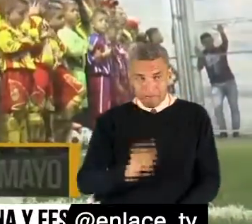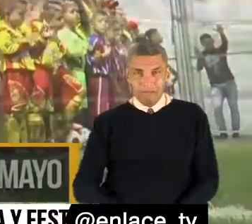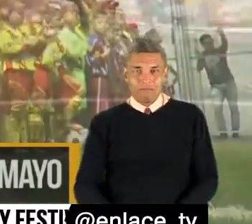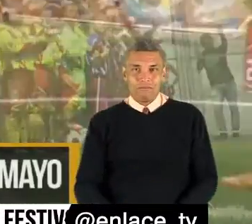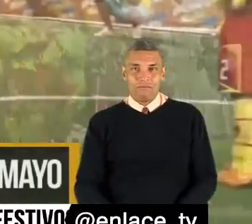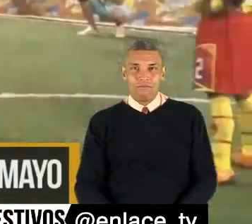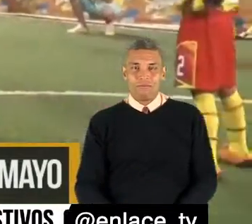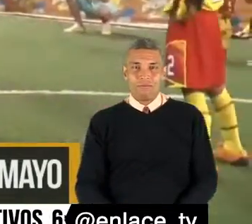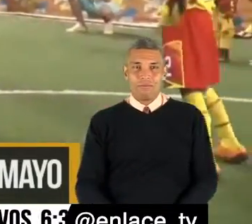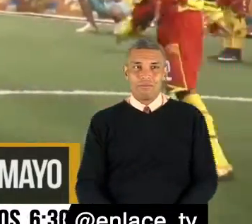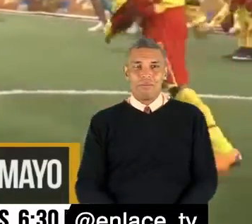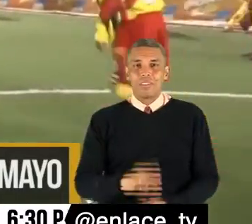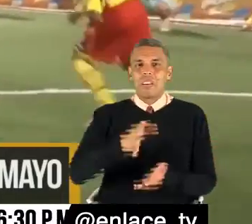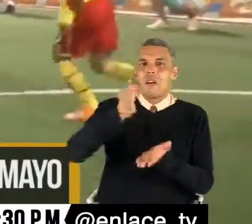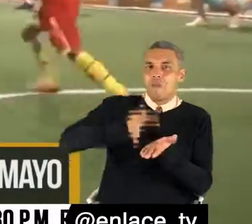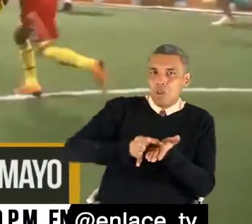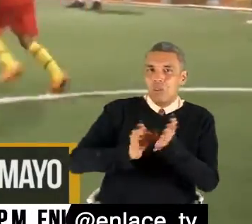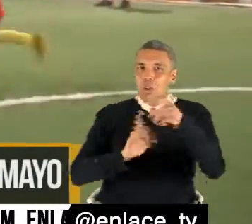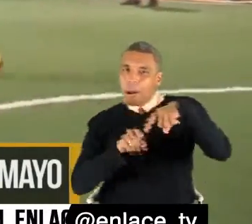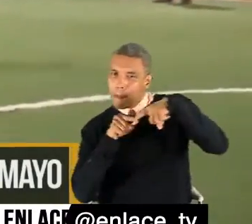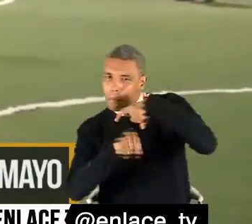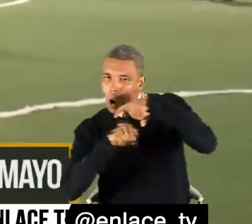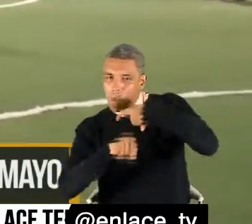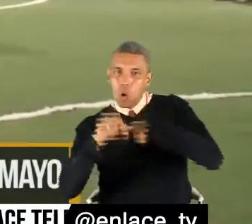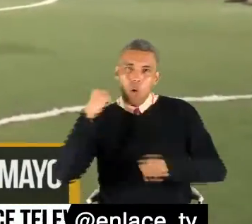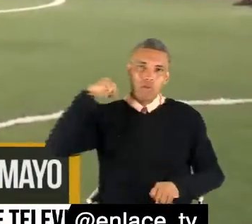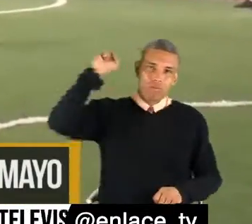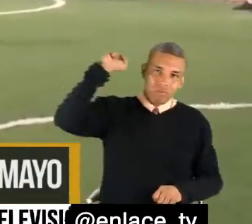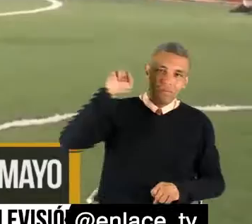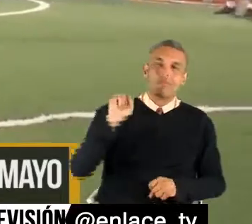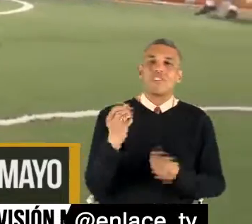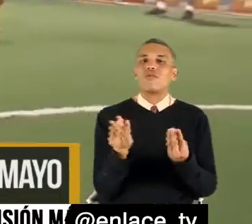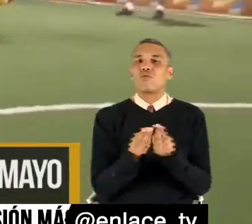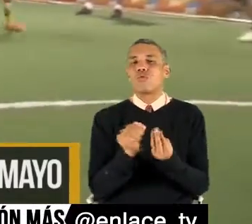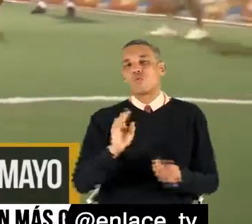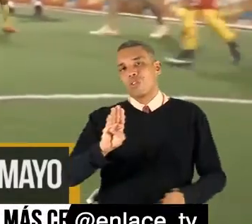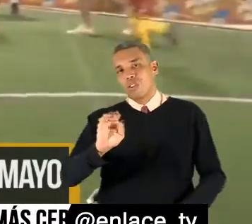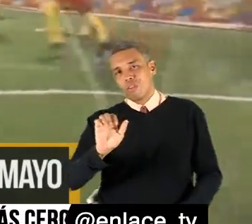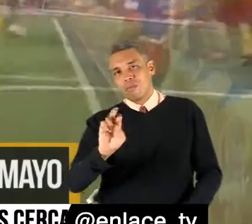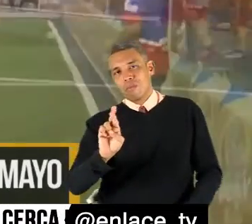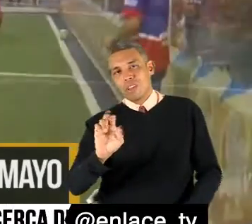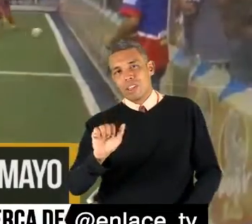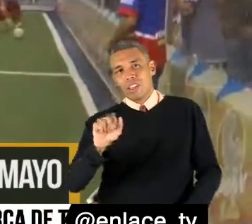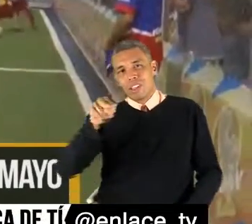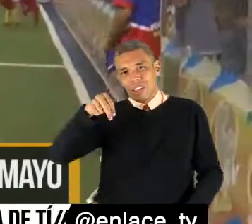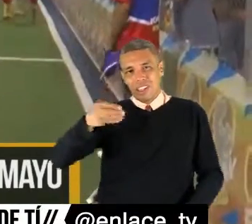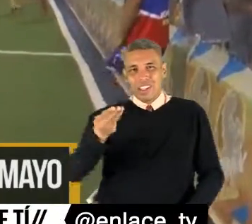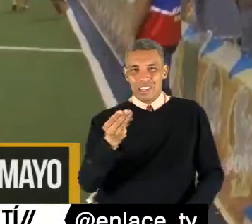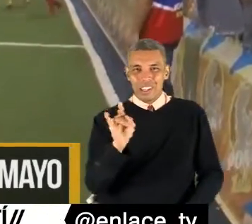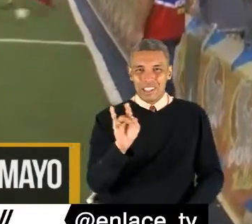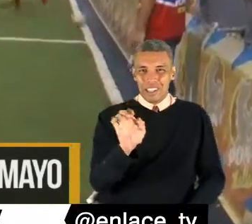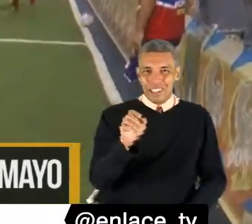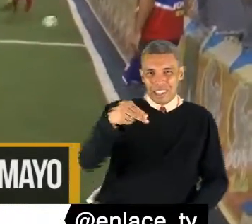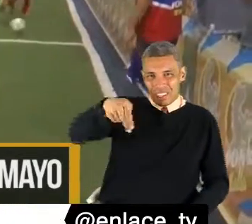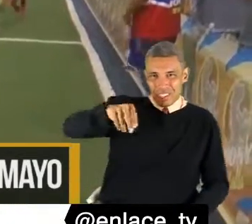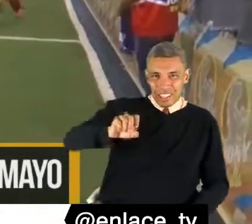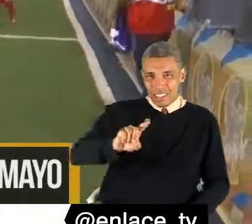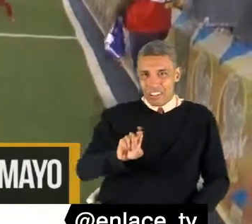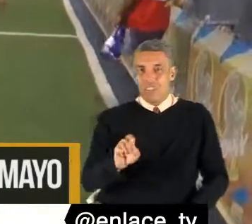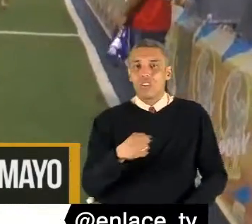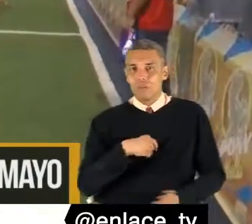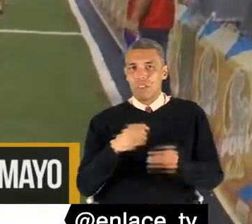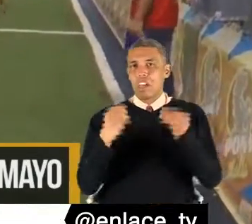Desde los puntos penales se definió el encuentro de la final entre los Barranqueños Fútbol Club y Club Oro Negro. 4-2 concluyó el compromiso,